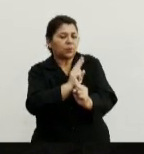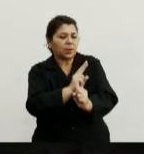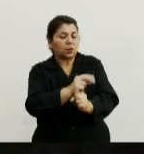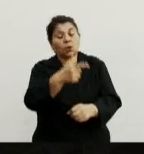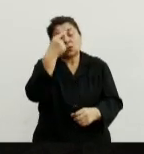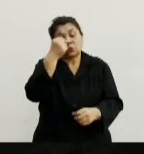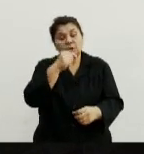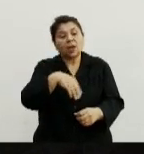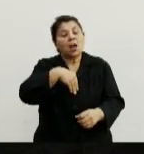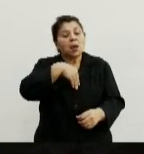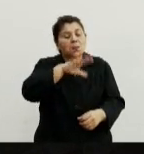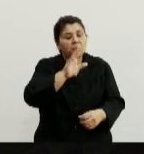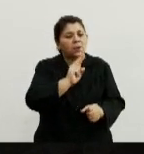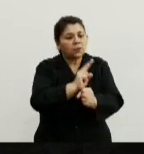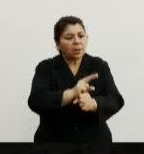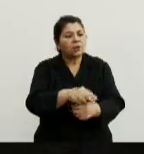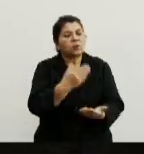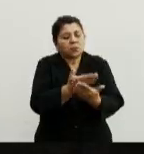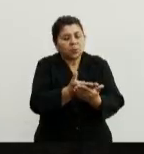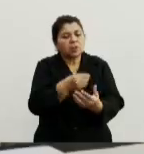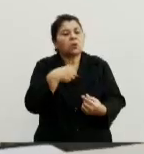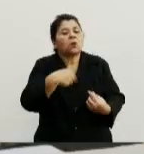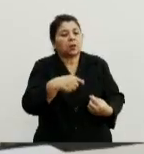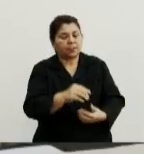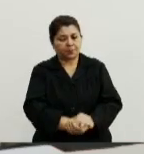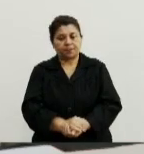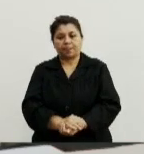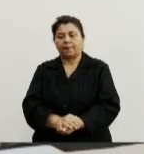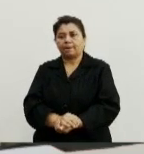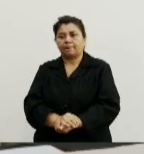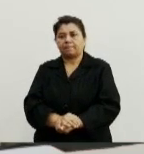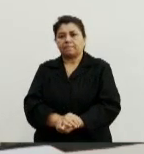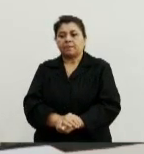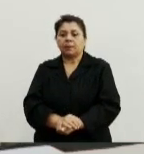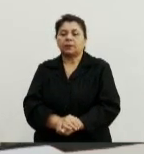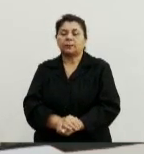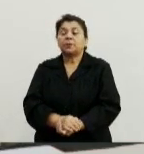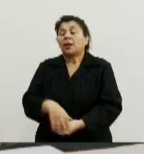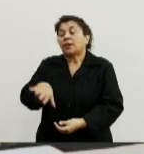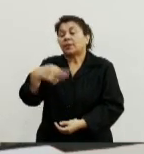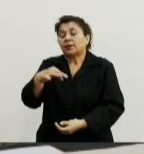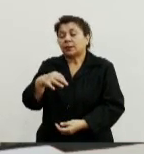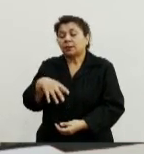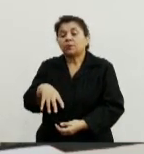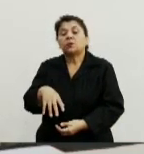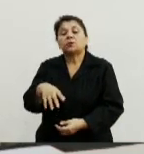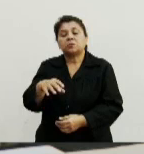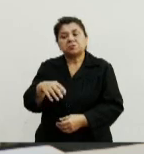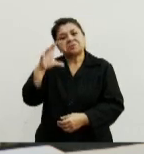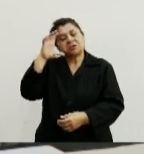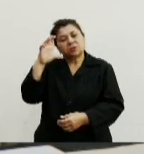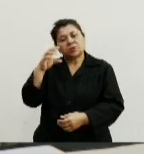unidades y si se están haciendo los controles pertinentes bueno tengo que recalcar que en el trabajo que se está dando